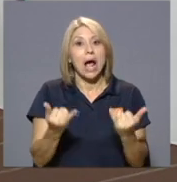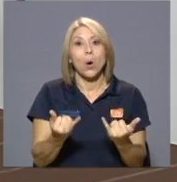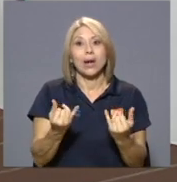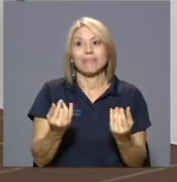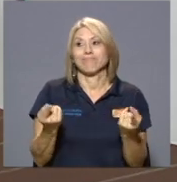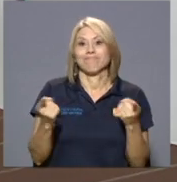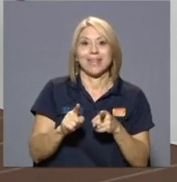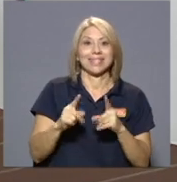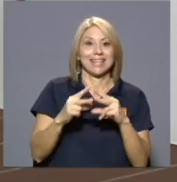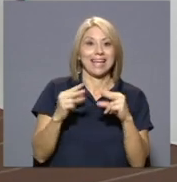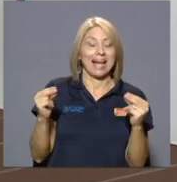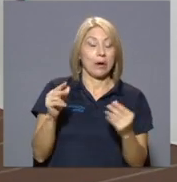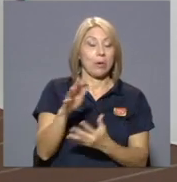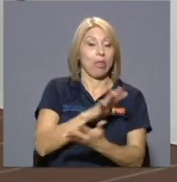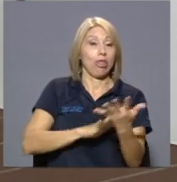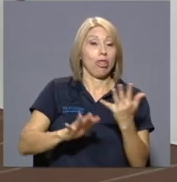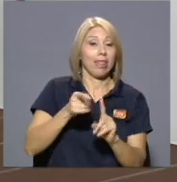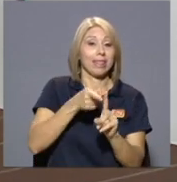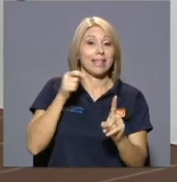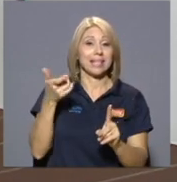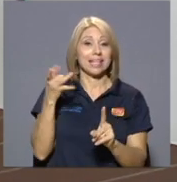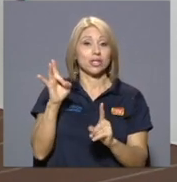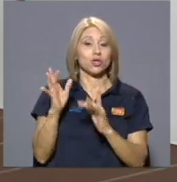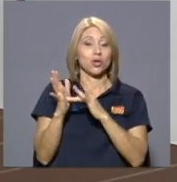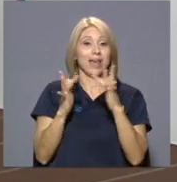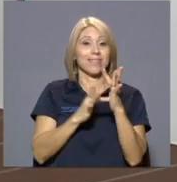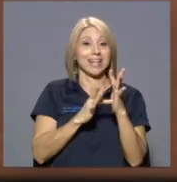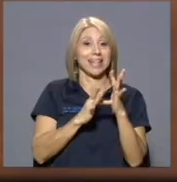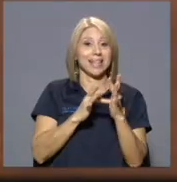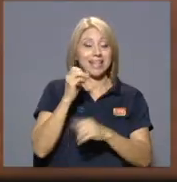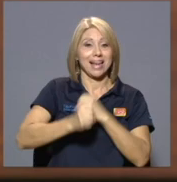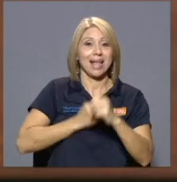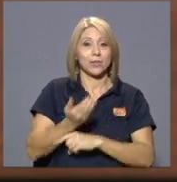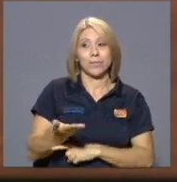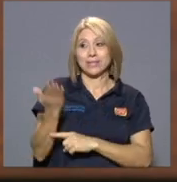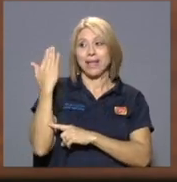Nicaragua, a partir del 18 de abril del 2018 hasta acá,